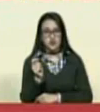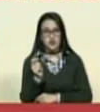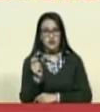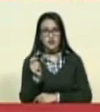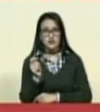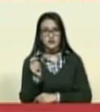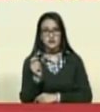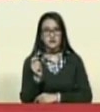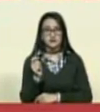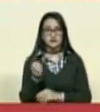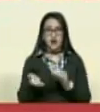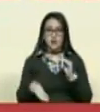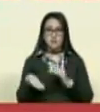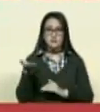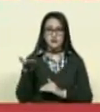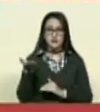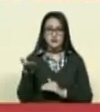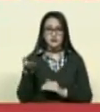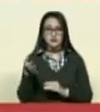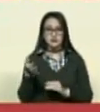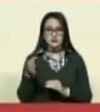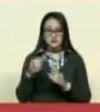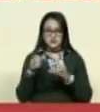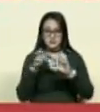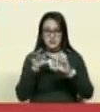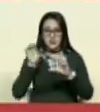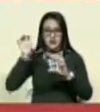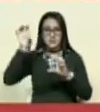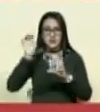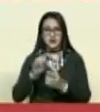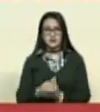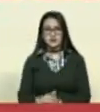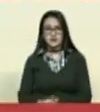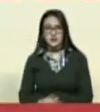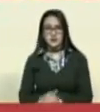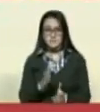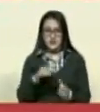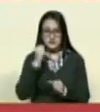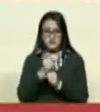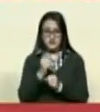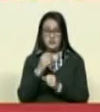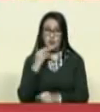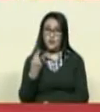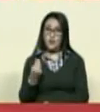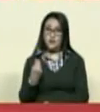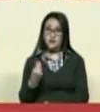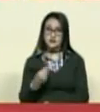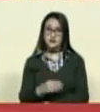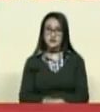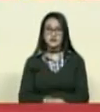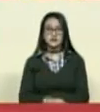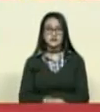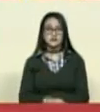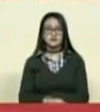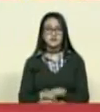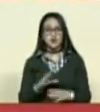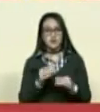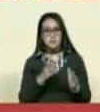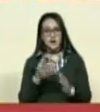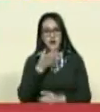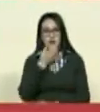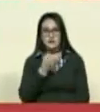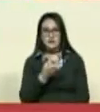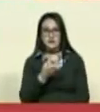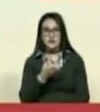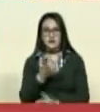sobrepensiones. El aumento de las tarjetas hogares de la patria y del plan Chamba Juvenil. Todo el plan navideño